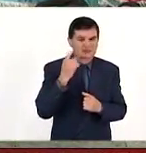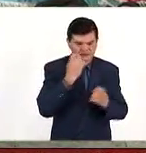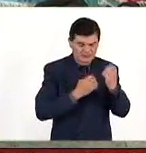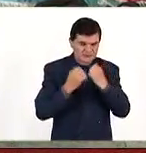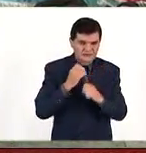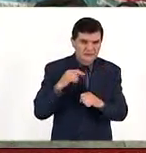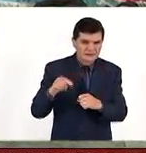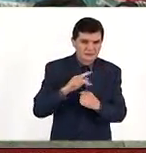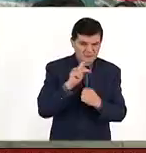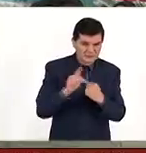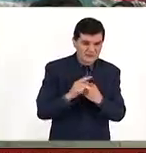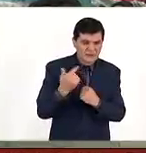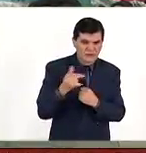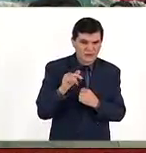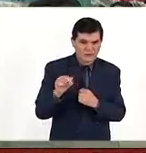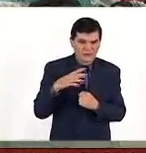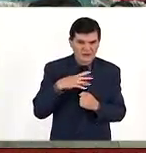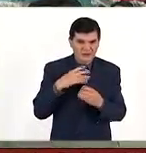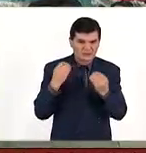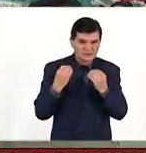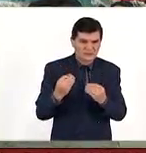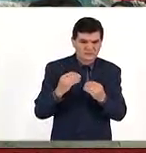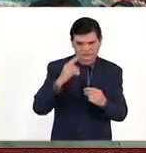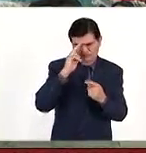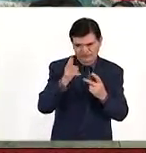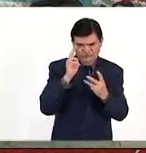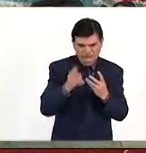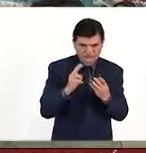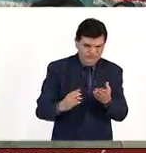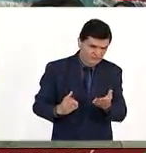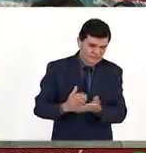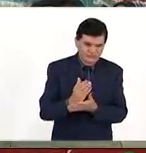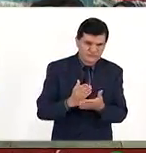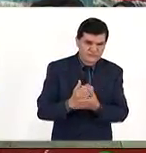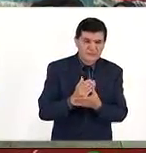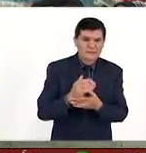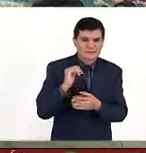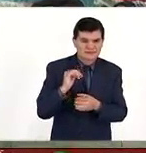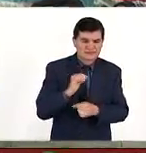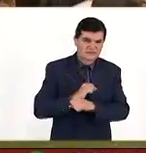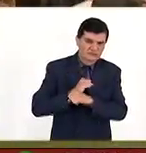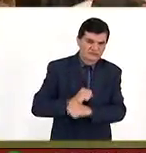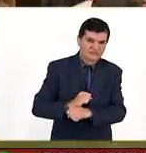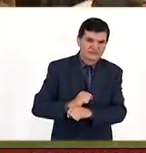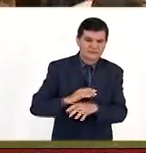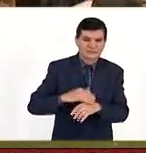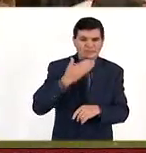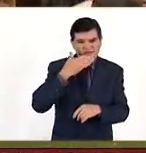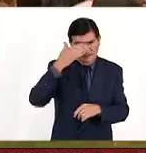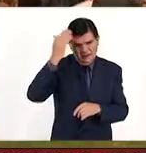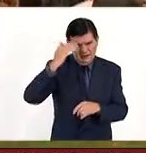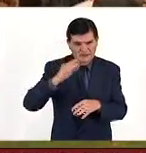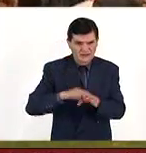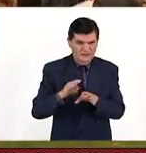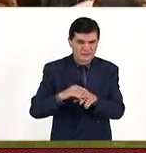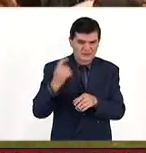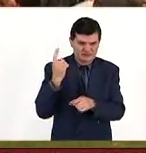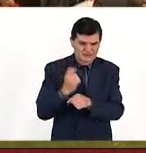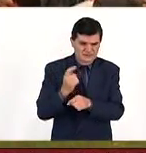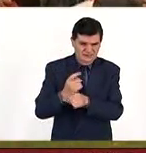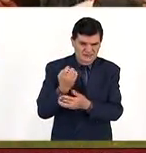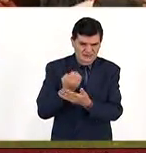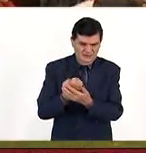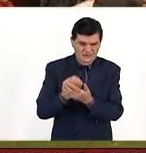que en estos países del golfo hay demasiadas restricciones para ellos si hay mucha restricción arabia saudita básicamente que es el polo